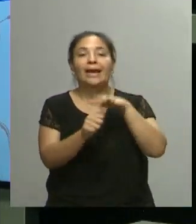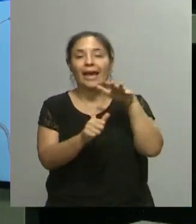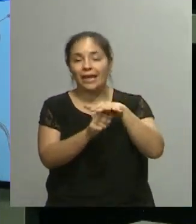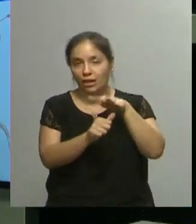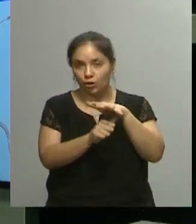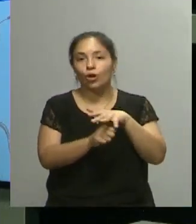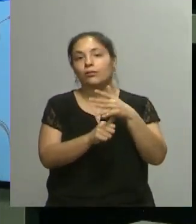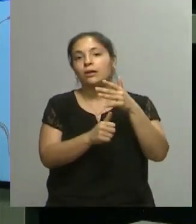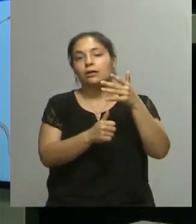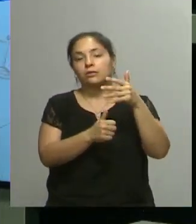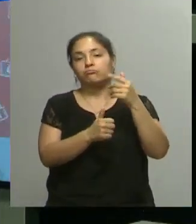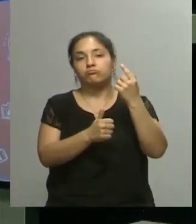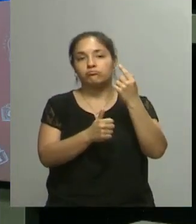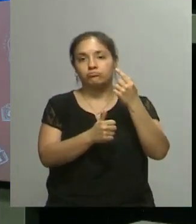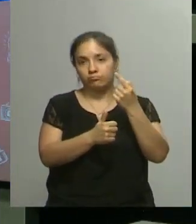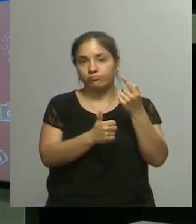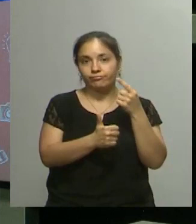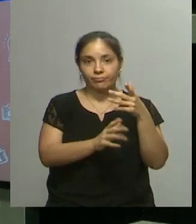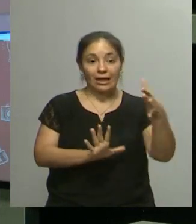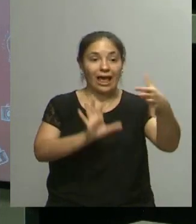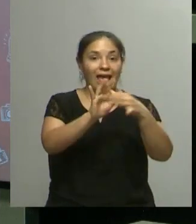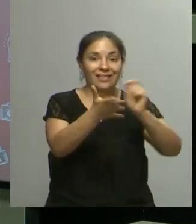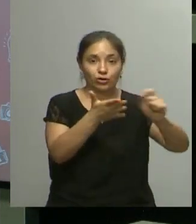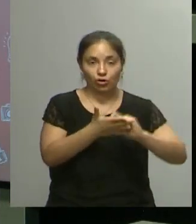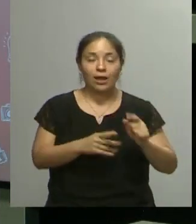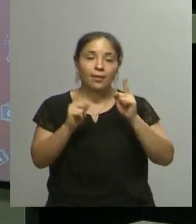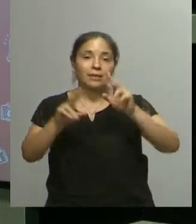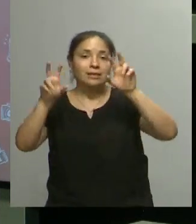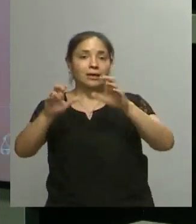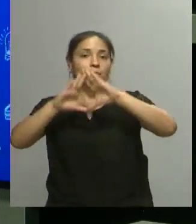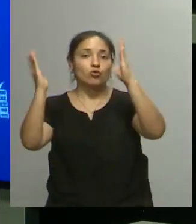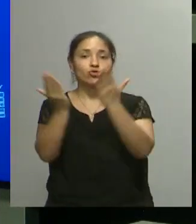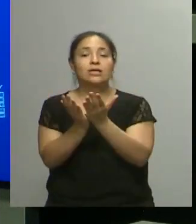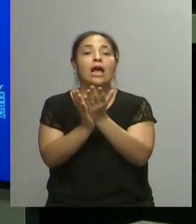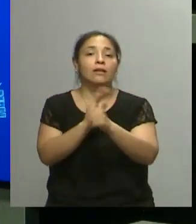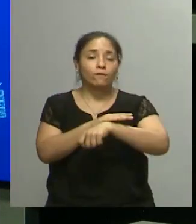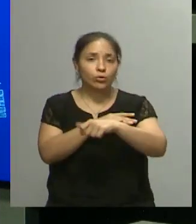De este tema, de todo lo que genera el mundial, de qué pasa con los derechos humanos